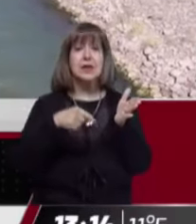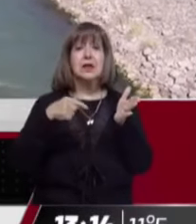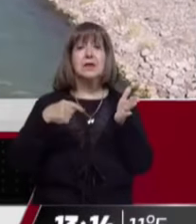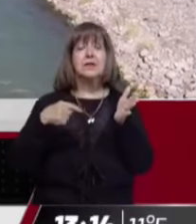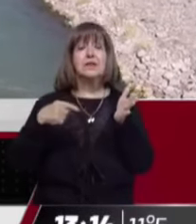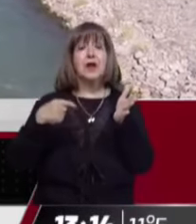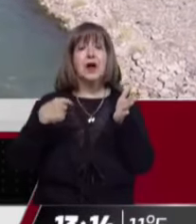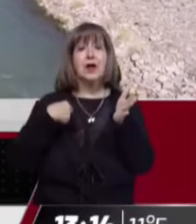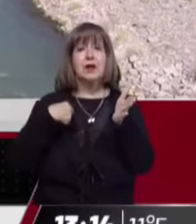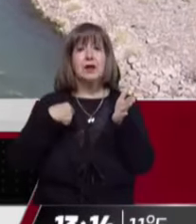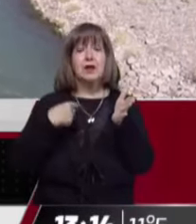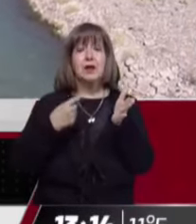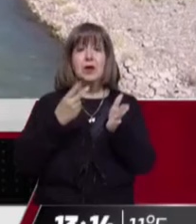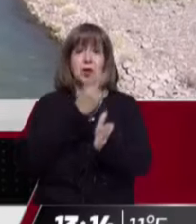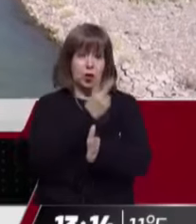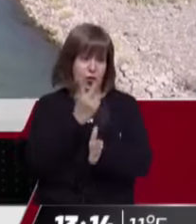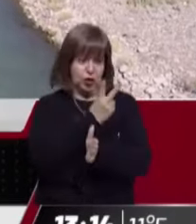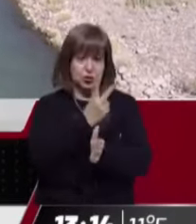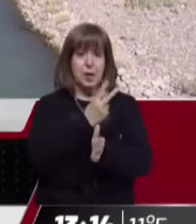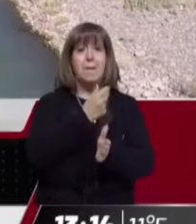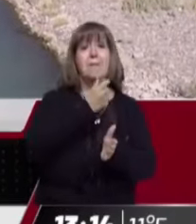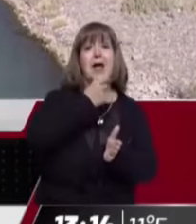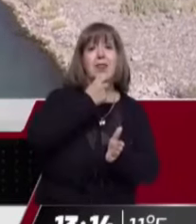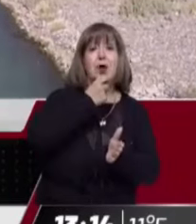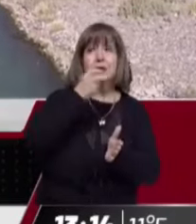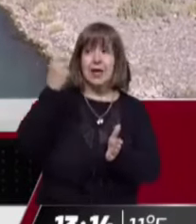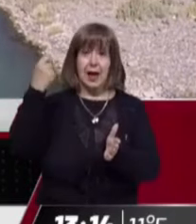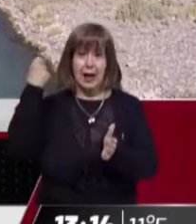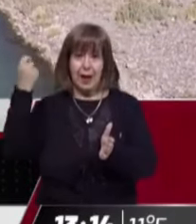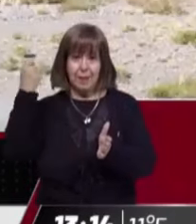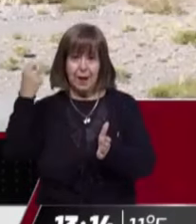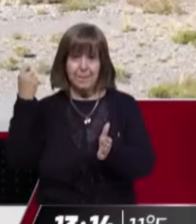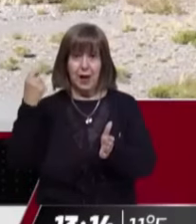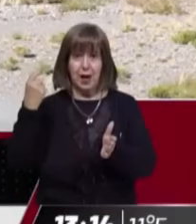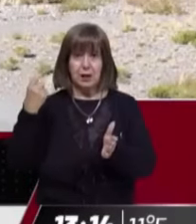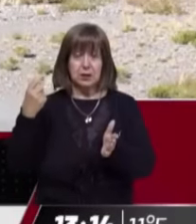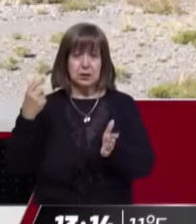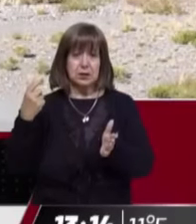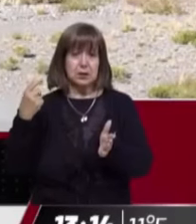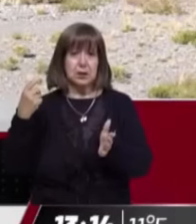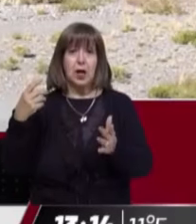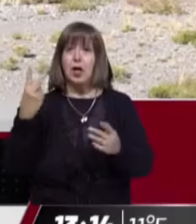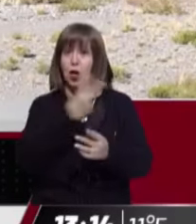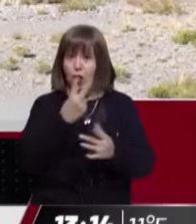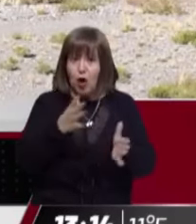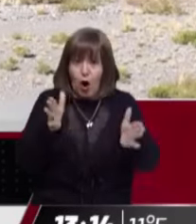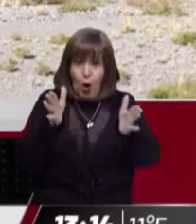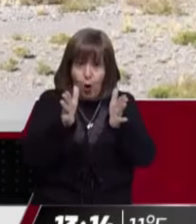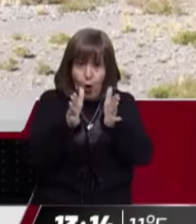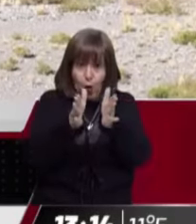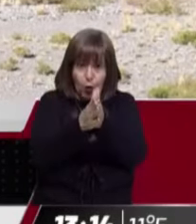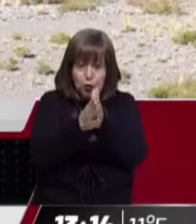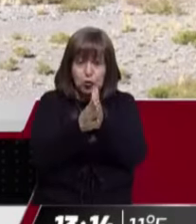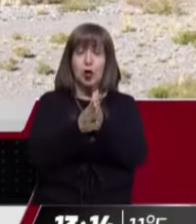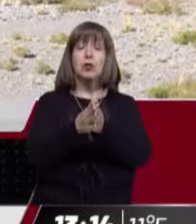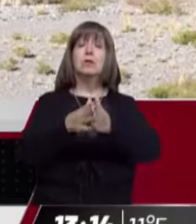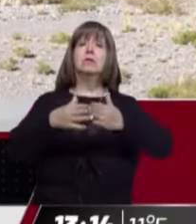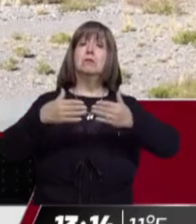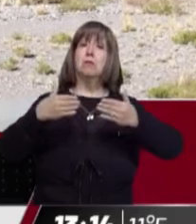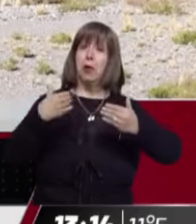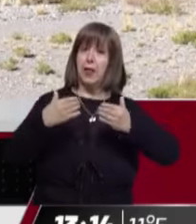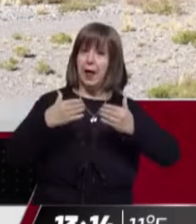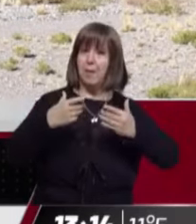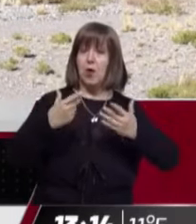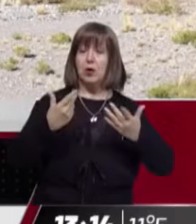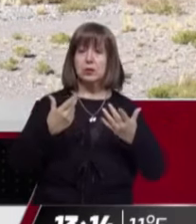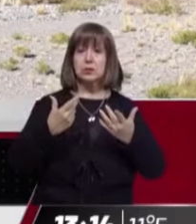debemos implementar acciones, que siempre ha sido la postura de La Pampa en términos de que hay acciones que se pueden hacer, como